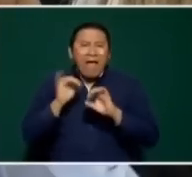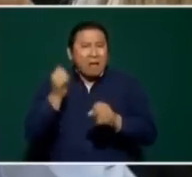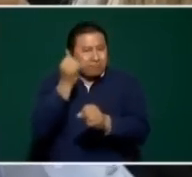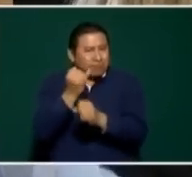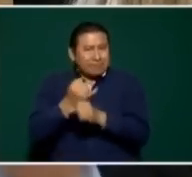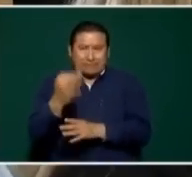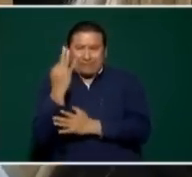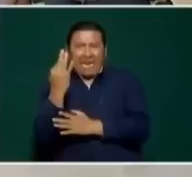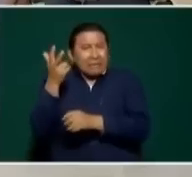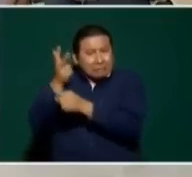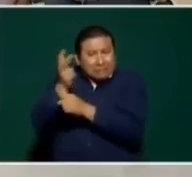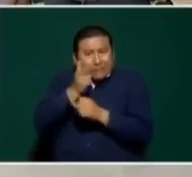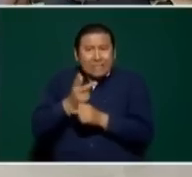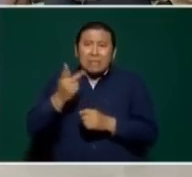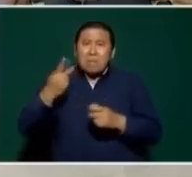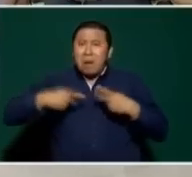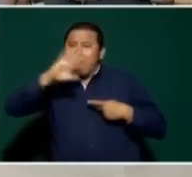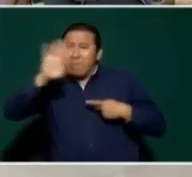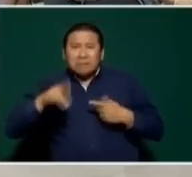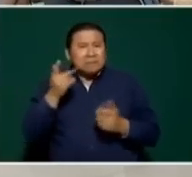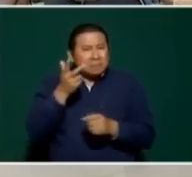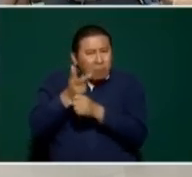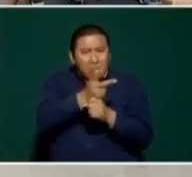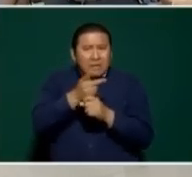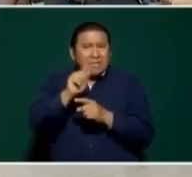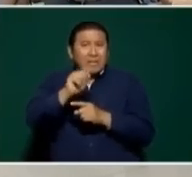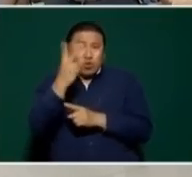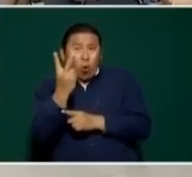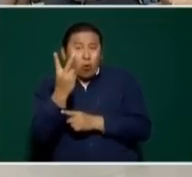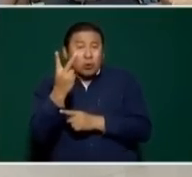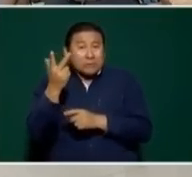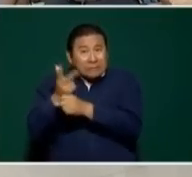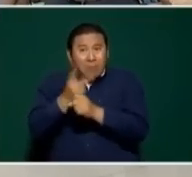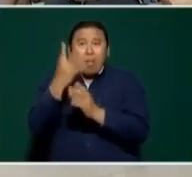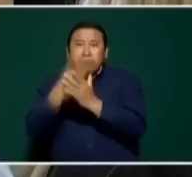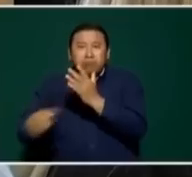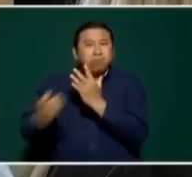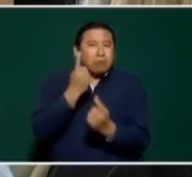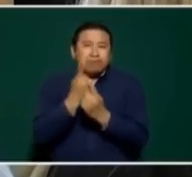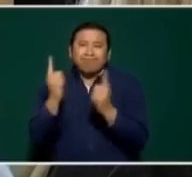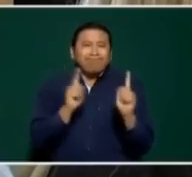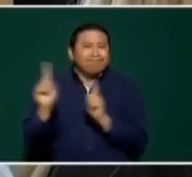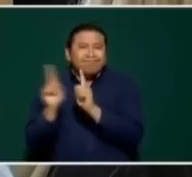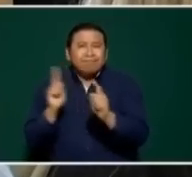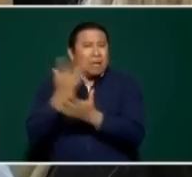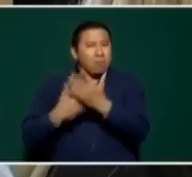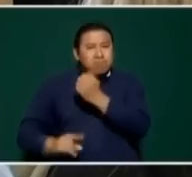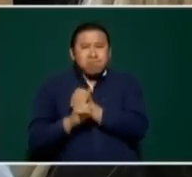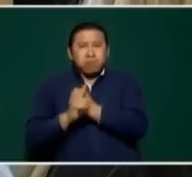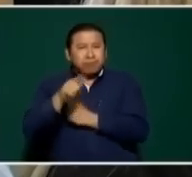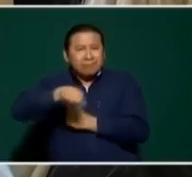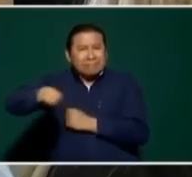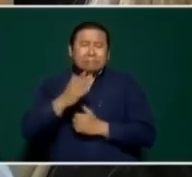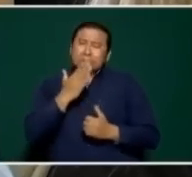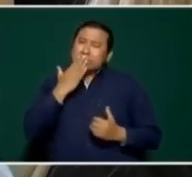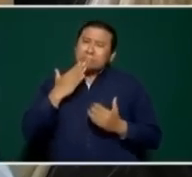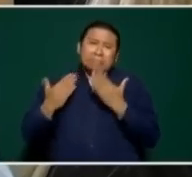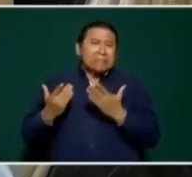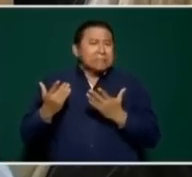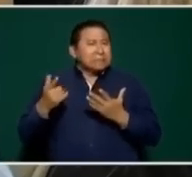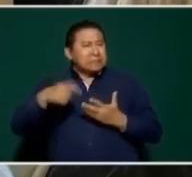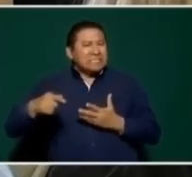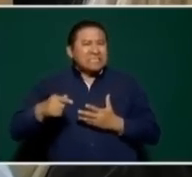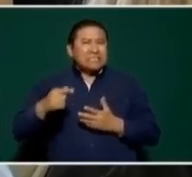Hay 3 reporteros asesinados. Hay 2 reporteros que están huyendo. Es decir, es una situación lacerante. La